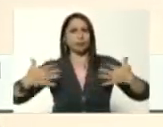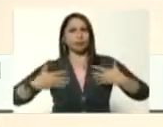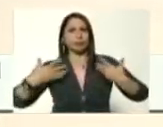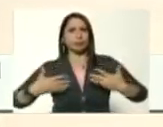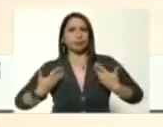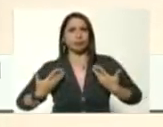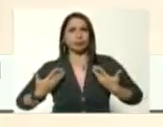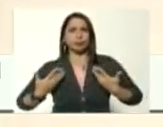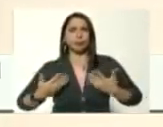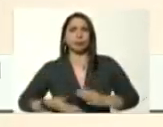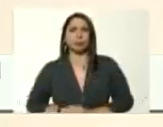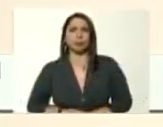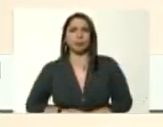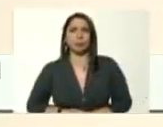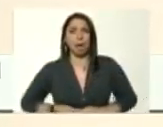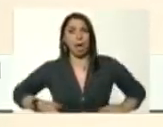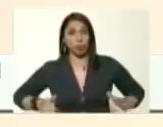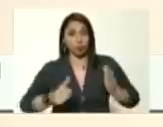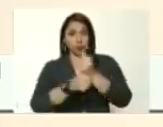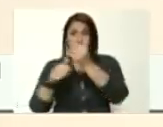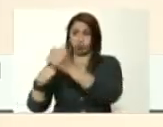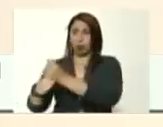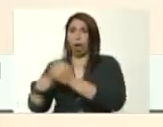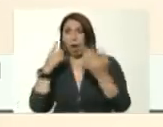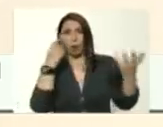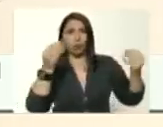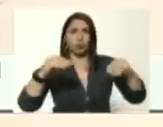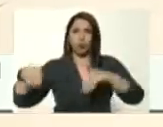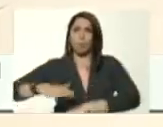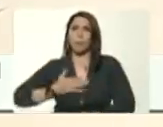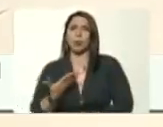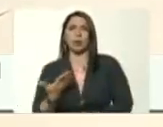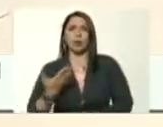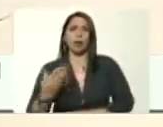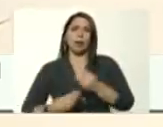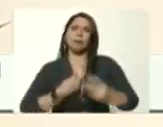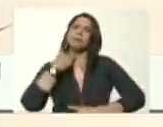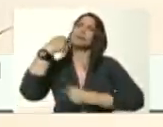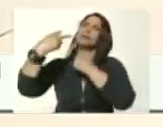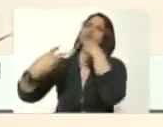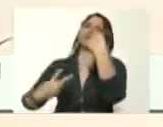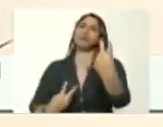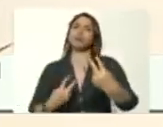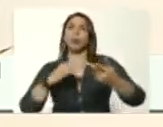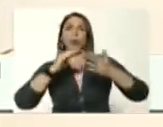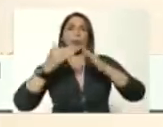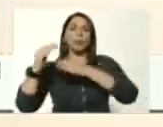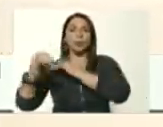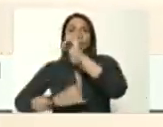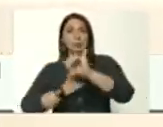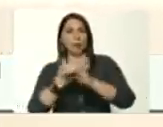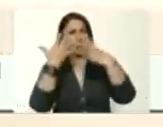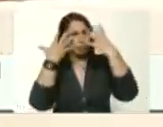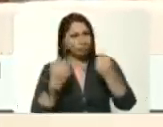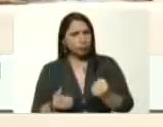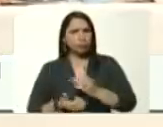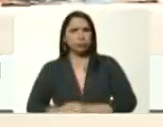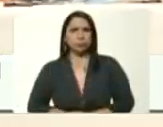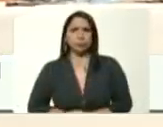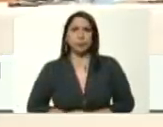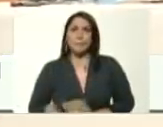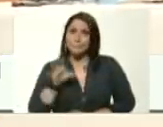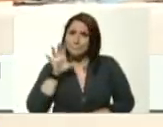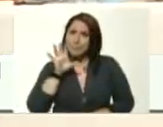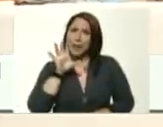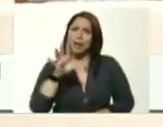conseguir acuerdos para poder levantar nuestra voz y que la comunidad internacional entienda que este es un país